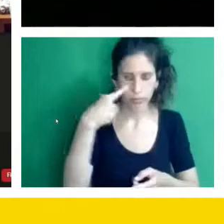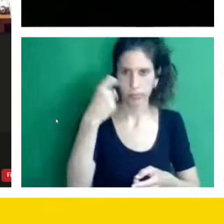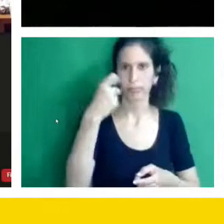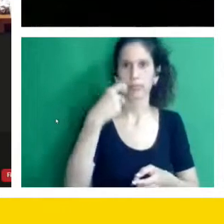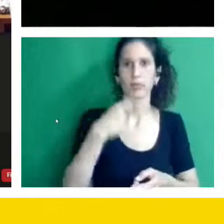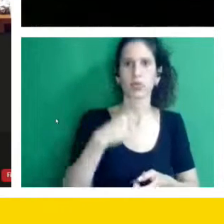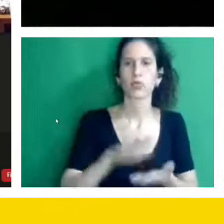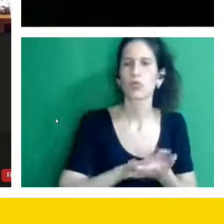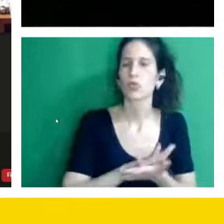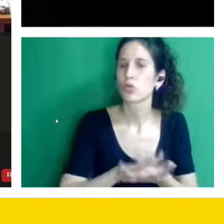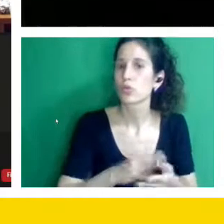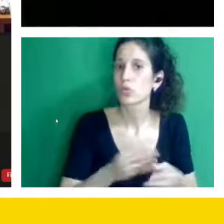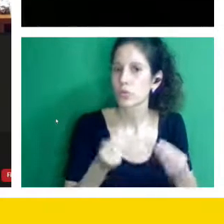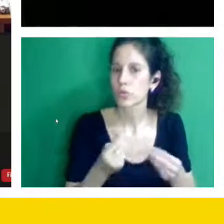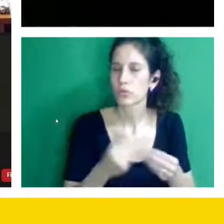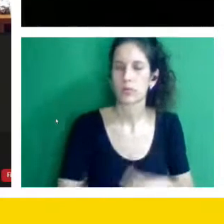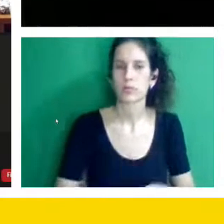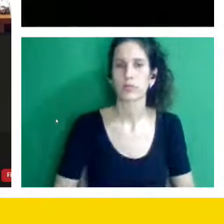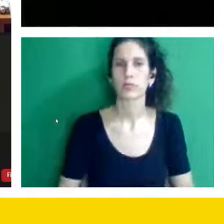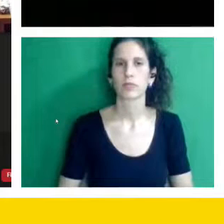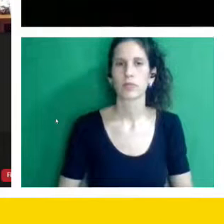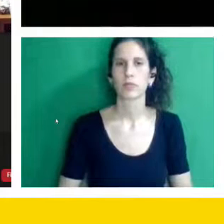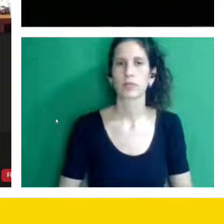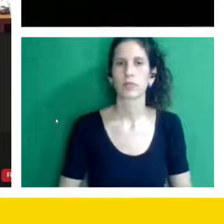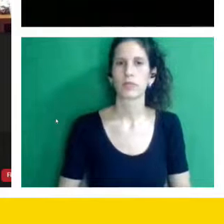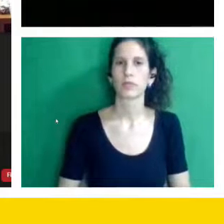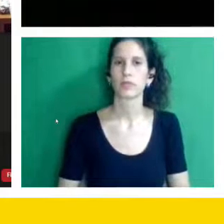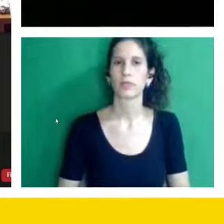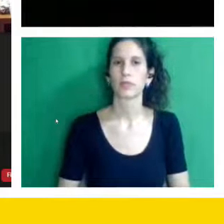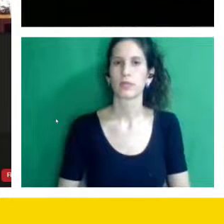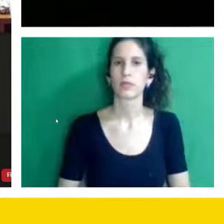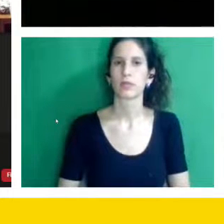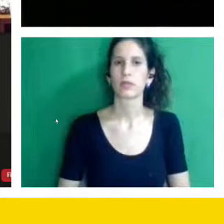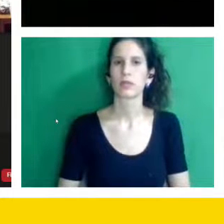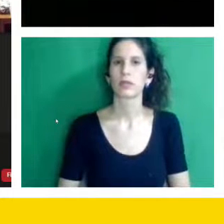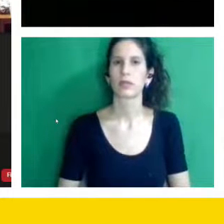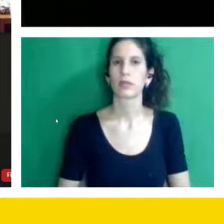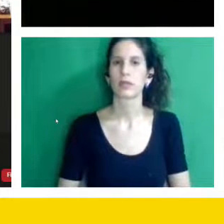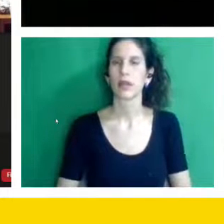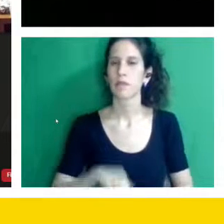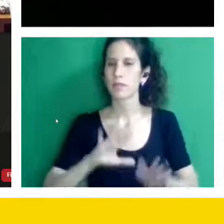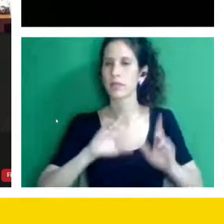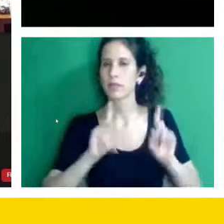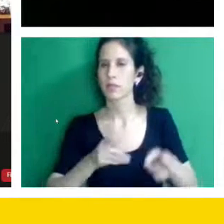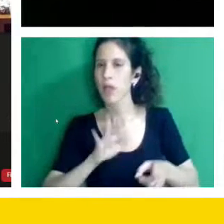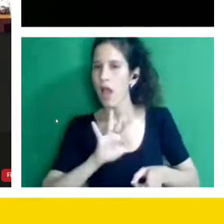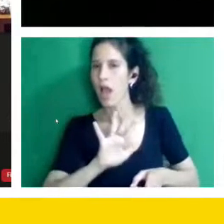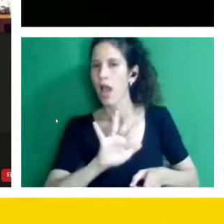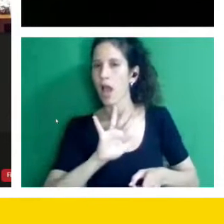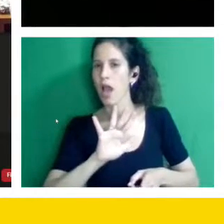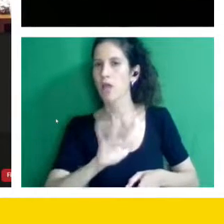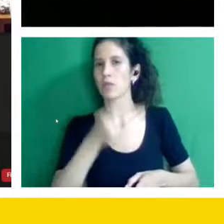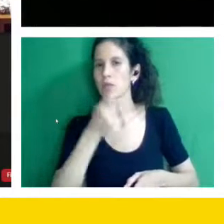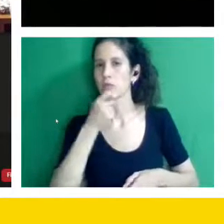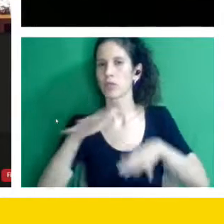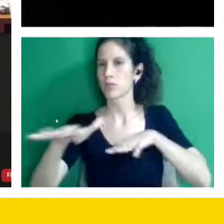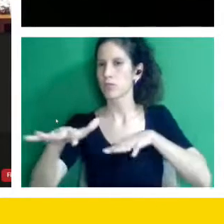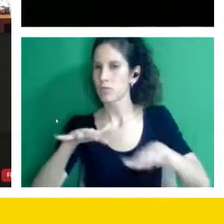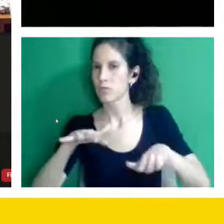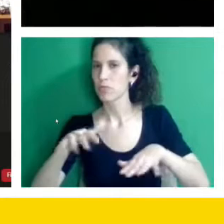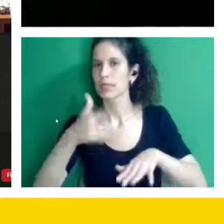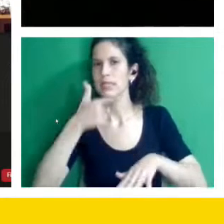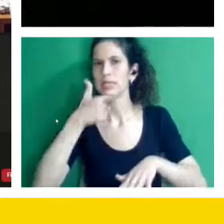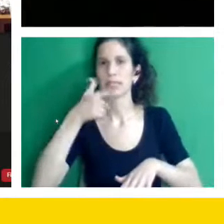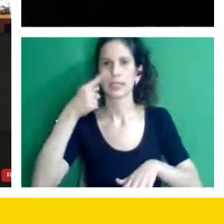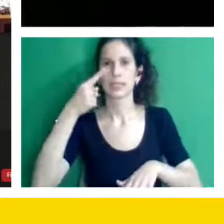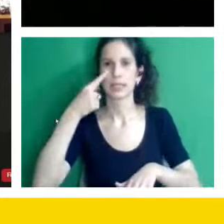algunas amenazas que estaban latentes. Nosotros tenemos la amenaza de sismo. La amenaza de sismo de alguna manera está controlada con una norma de edificación